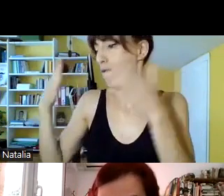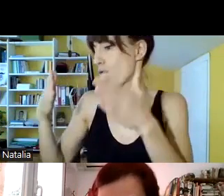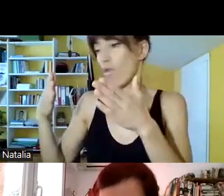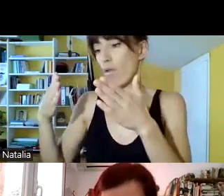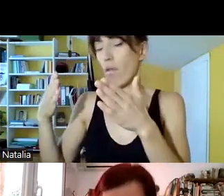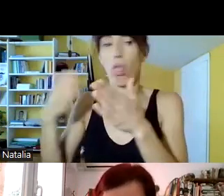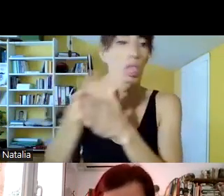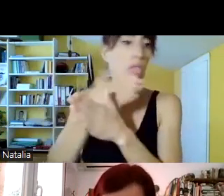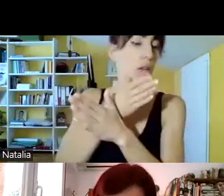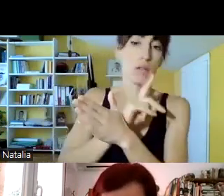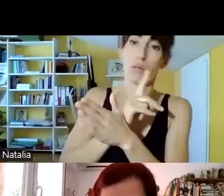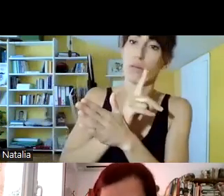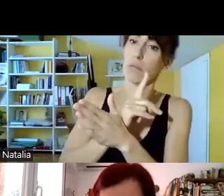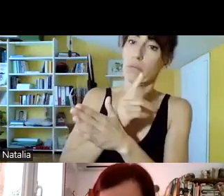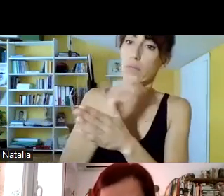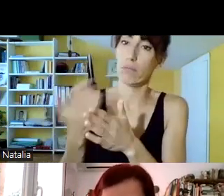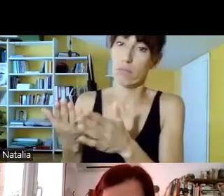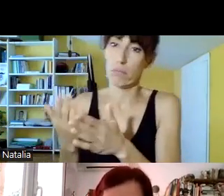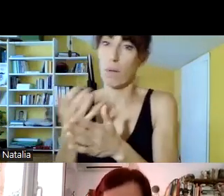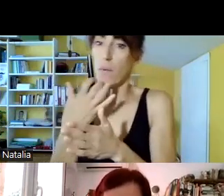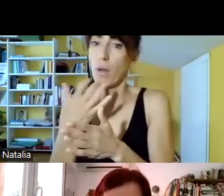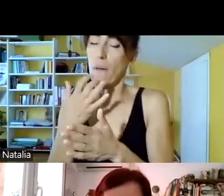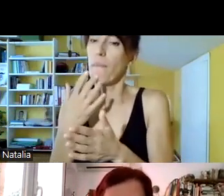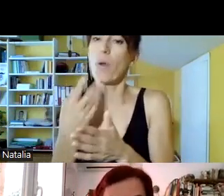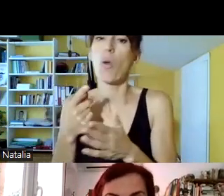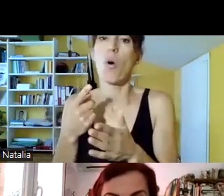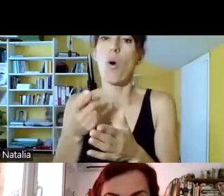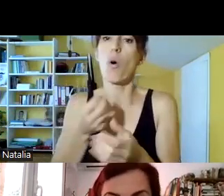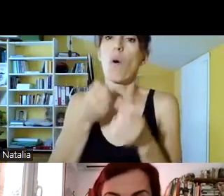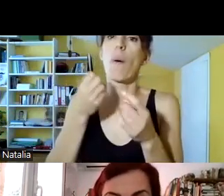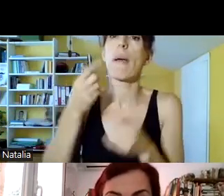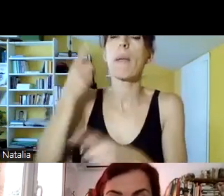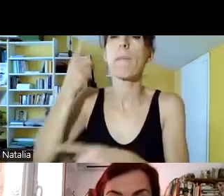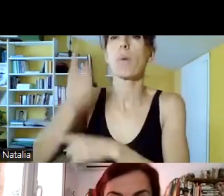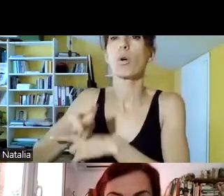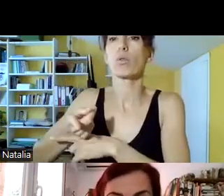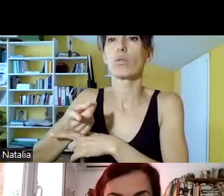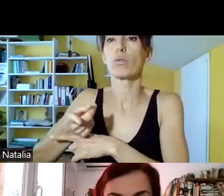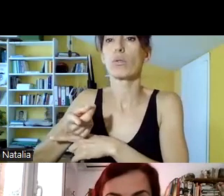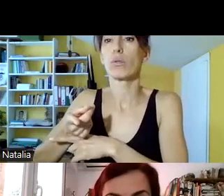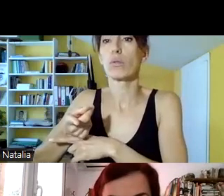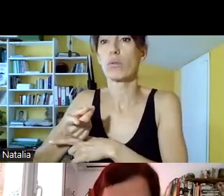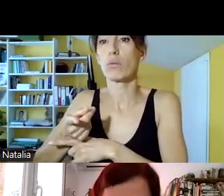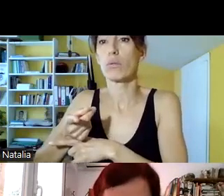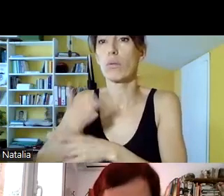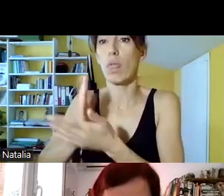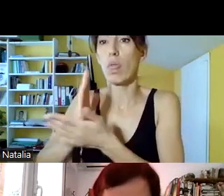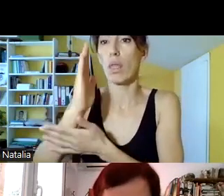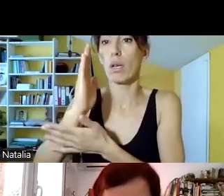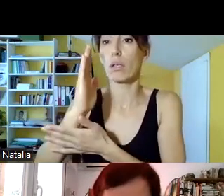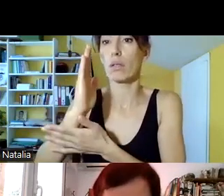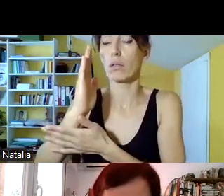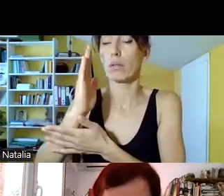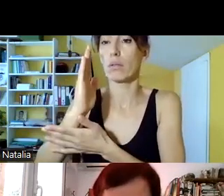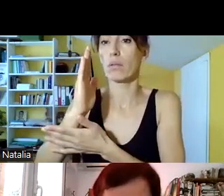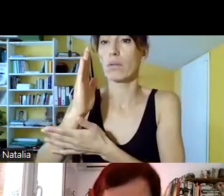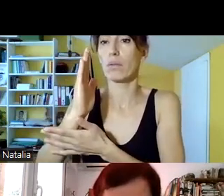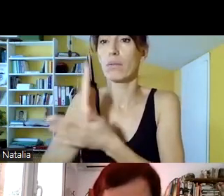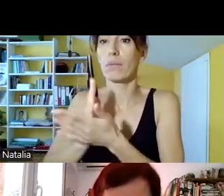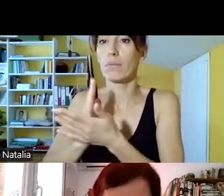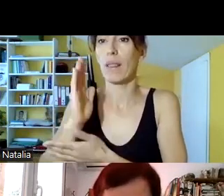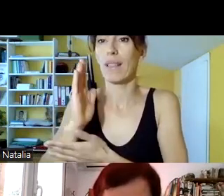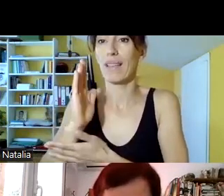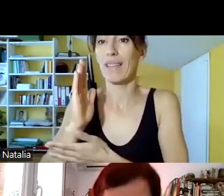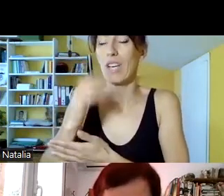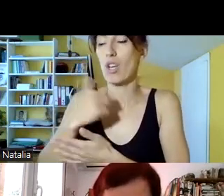¿no? Que sería la iatrogenia narrativa, que tiene que ver con la imposición de Yo tampoco quisiera descentrar el foco, Clara, podría estar